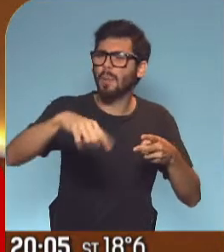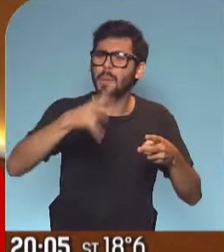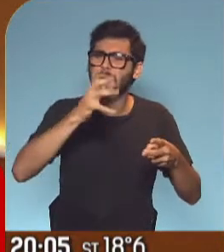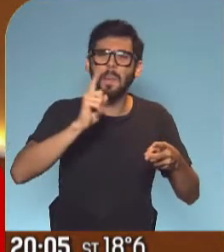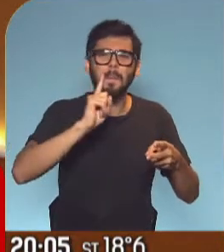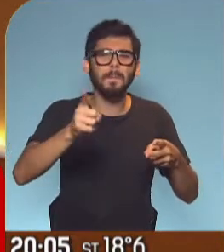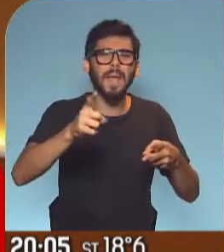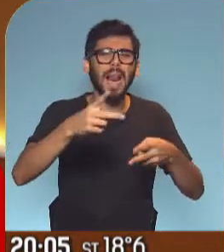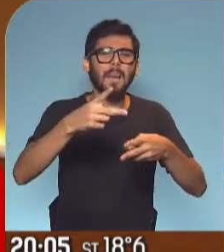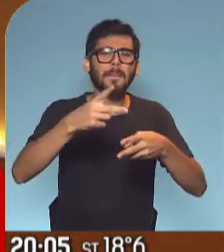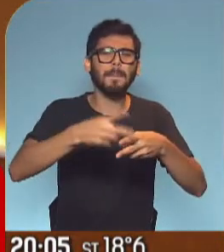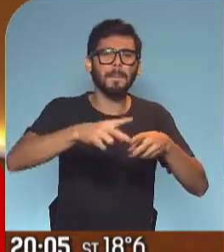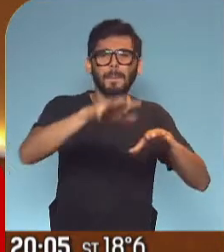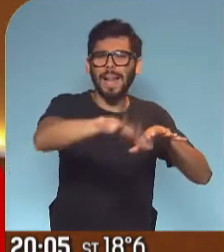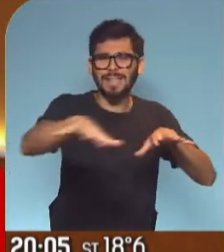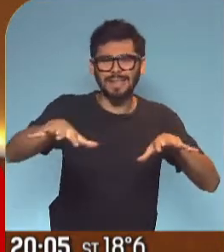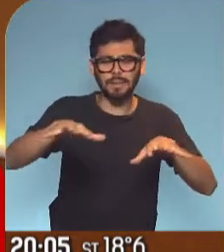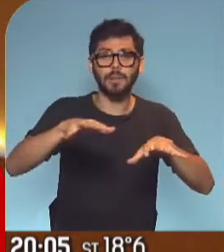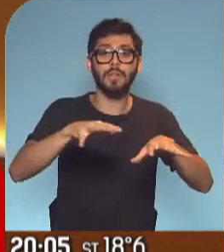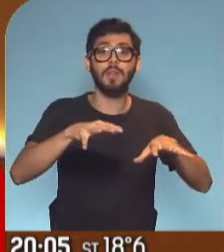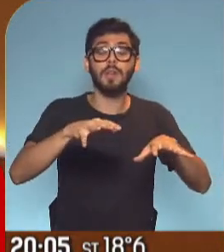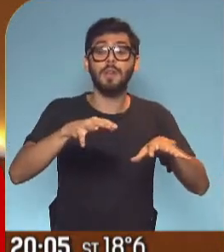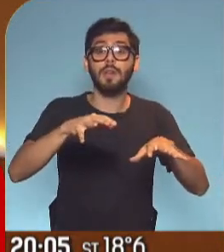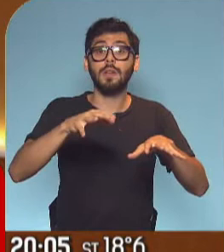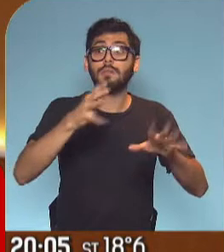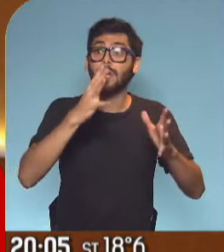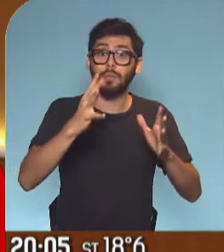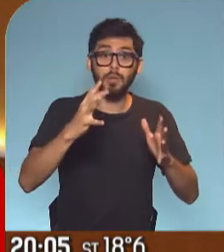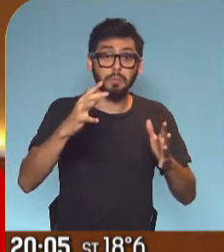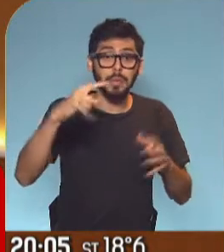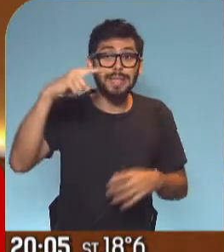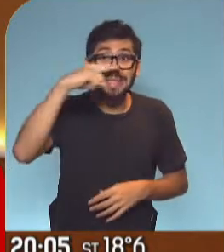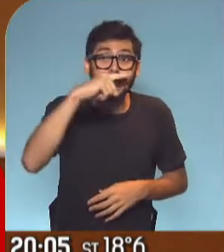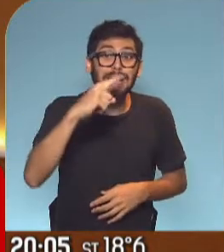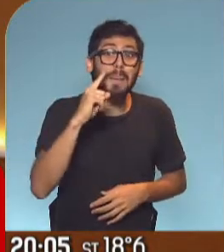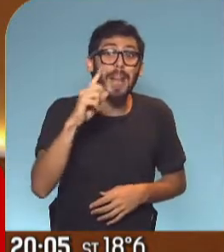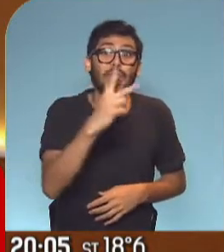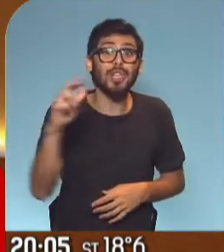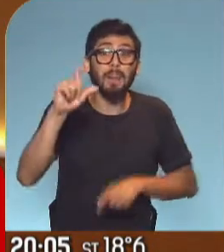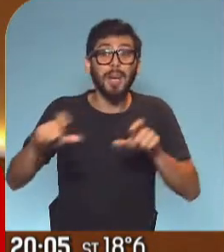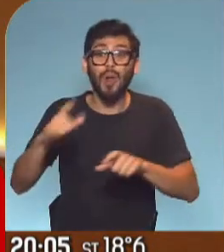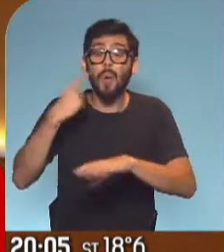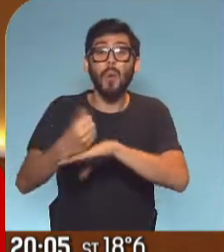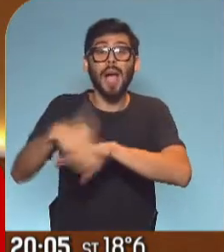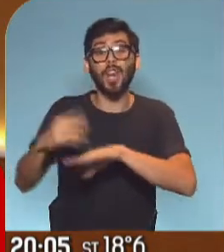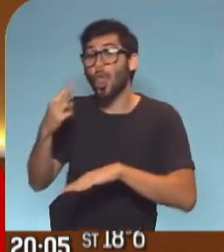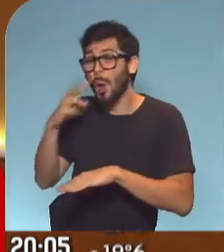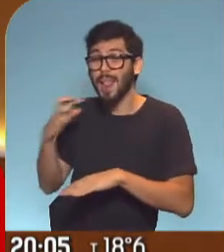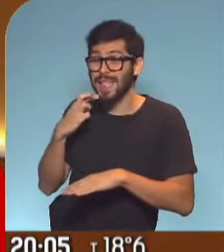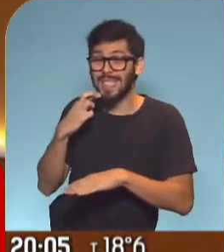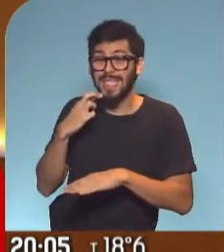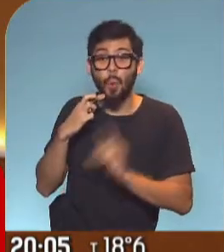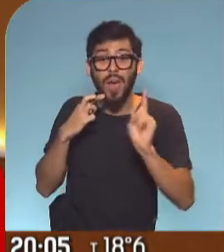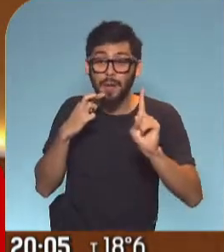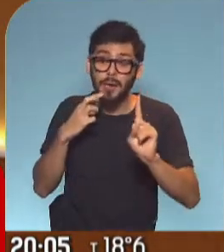plazas más, pero estamos hablando que hay 7.200 personas aproximadamente en situación de calle en el 2019. Ahí estimamos que este